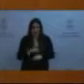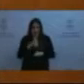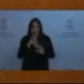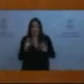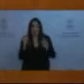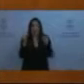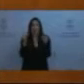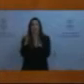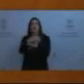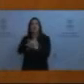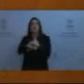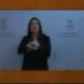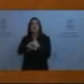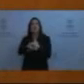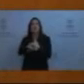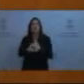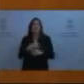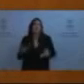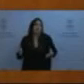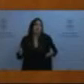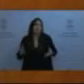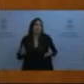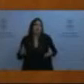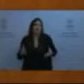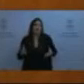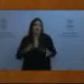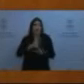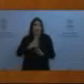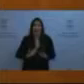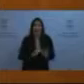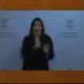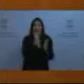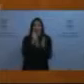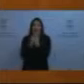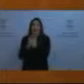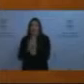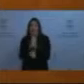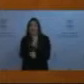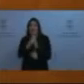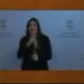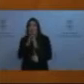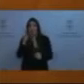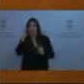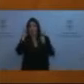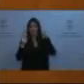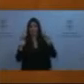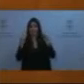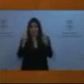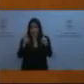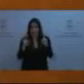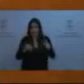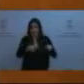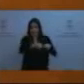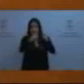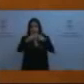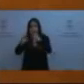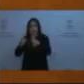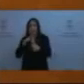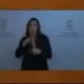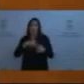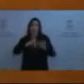bosque? Bueno, pues a pagar daños de la fauna salvaje, porque, claro, no cuadra los